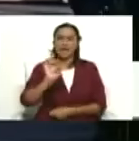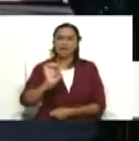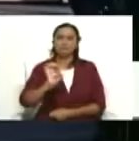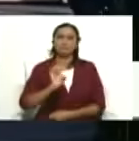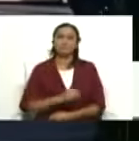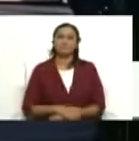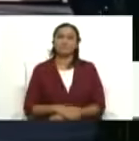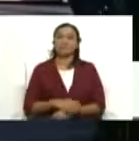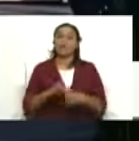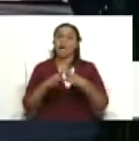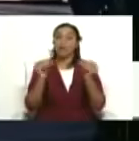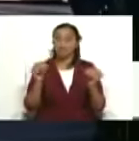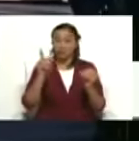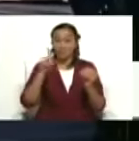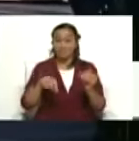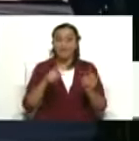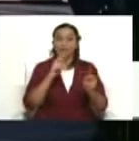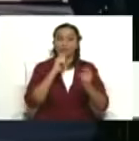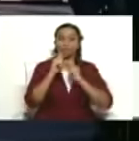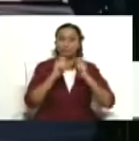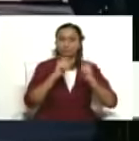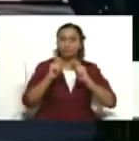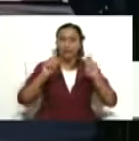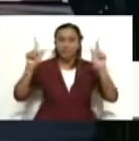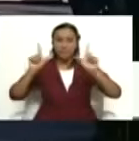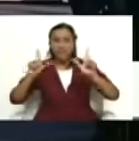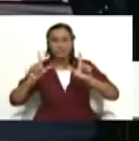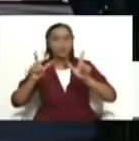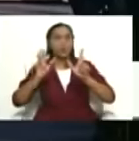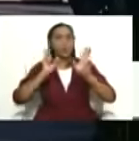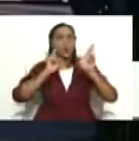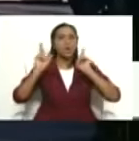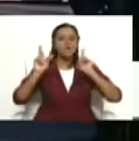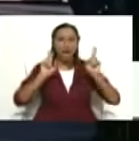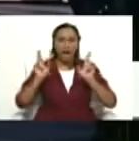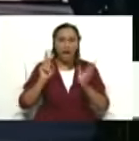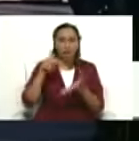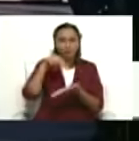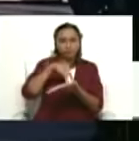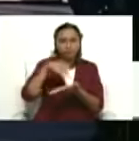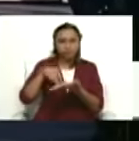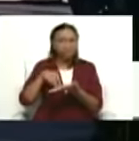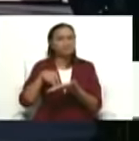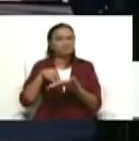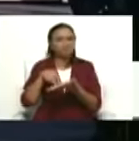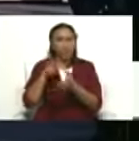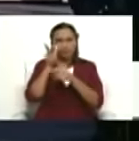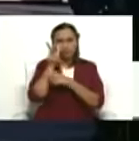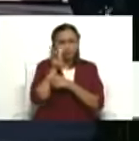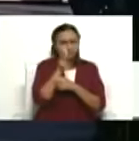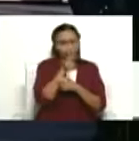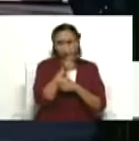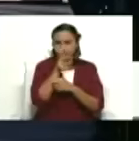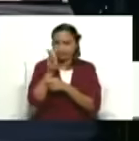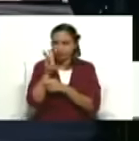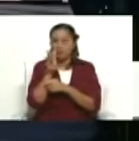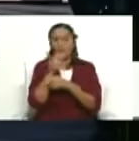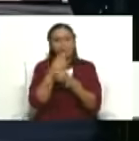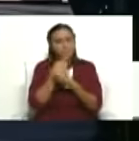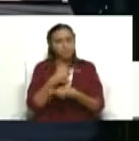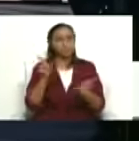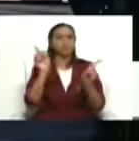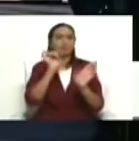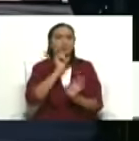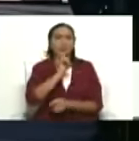los medios de comunicación que se encuentran aquí presentes. Señor presidente, recibimos con